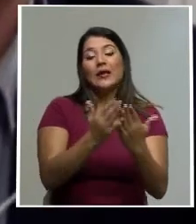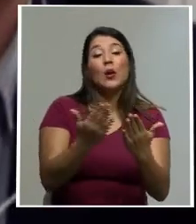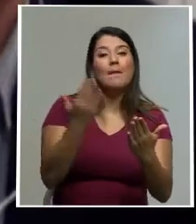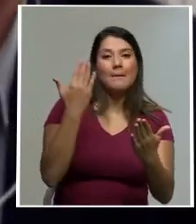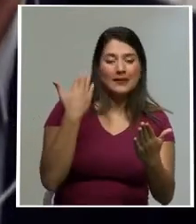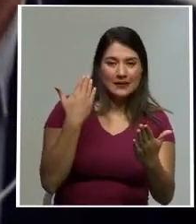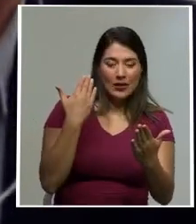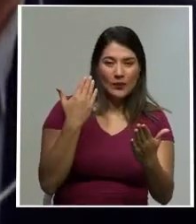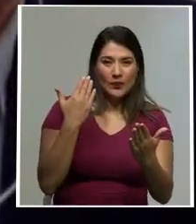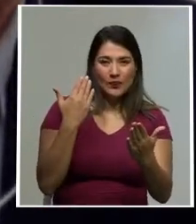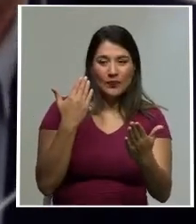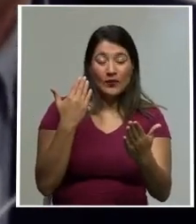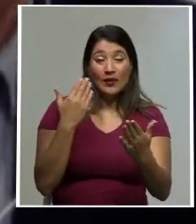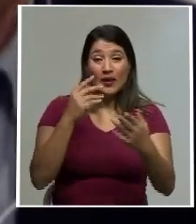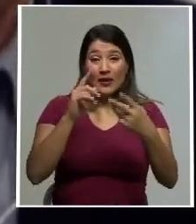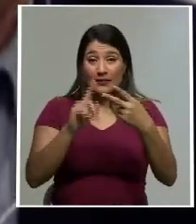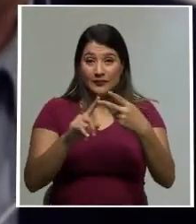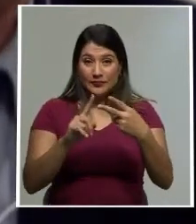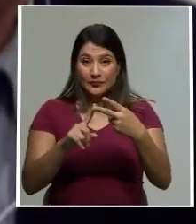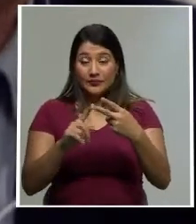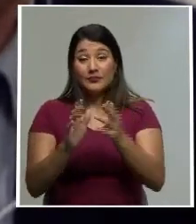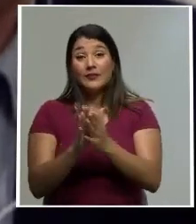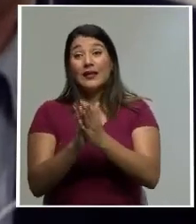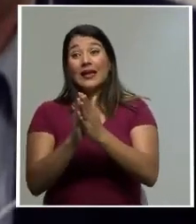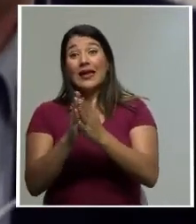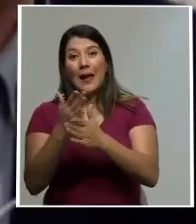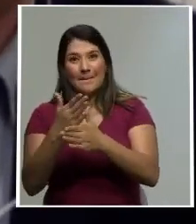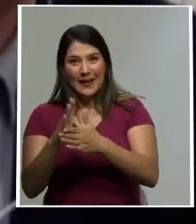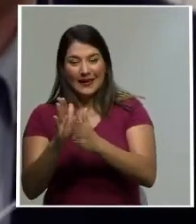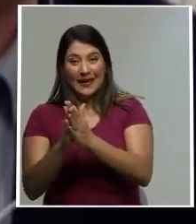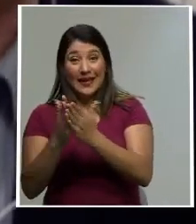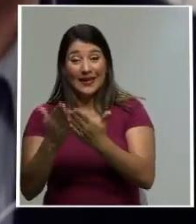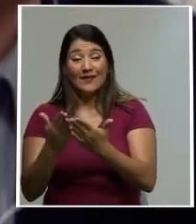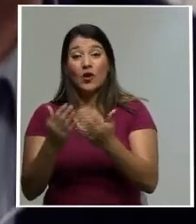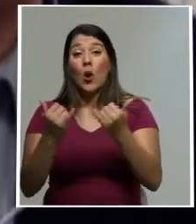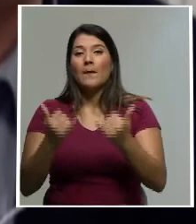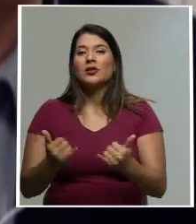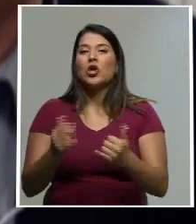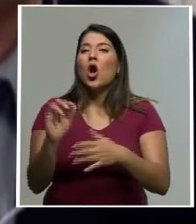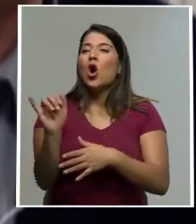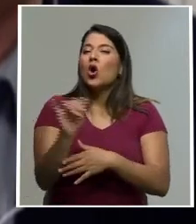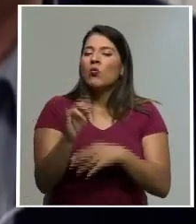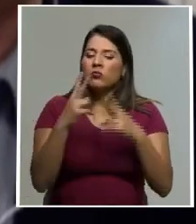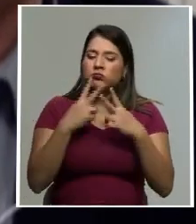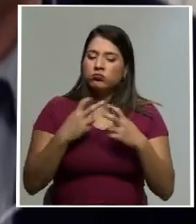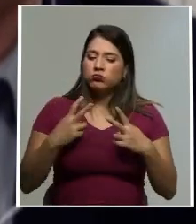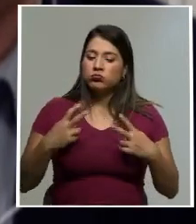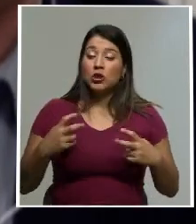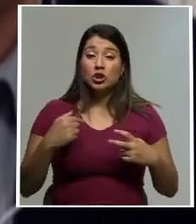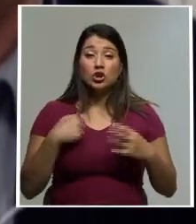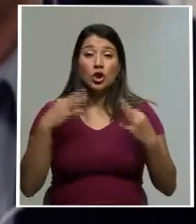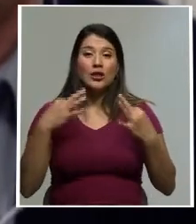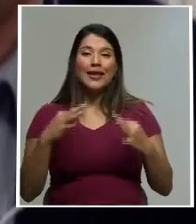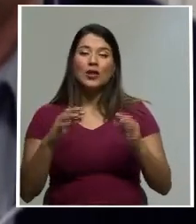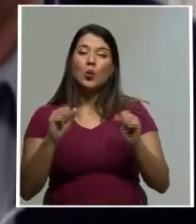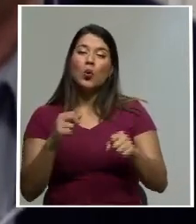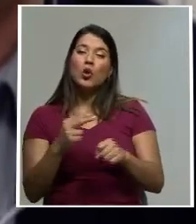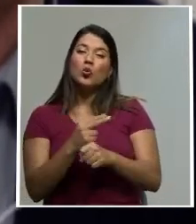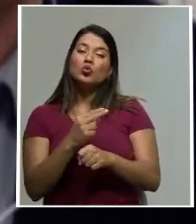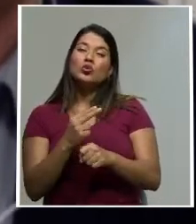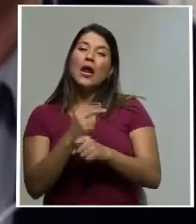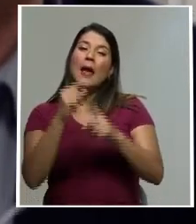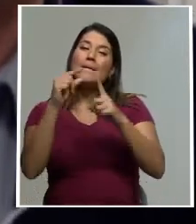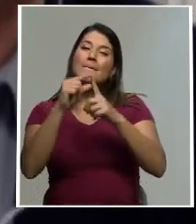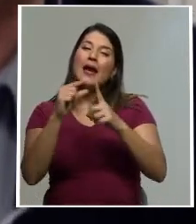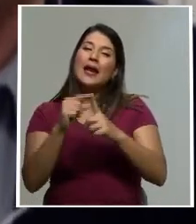libros, y el libro del presente es una especie de introspección donde lo que trato de utilizar es un lenguaje, lo que se llama